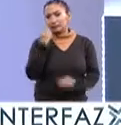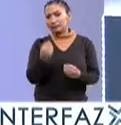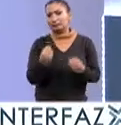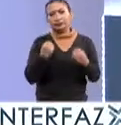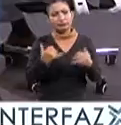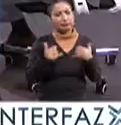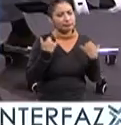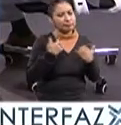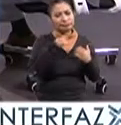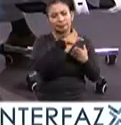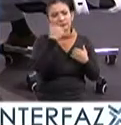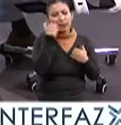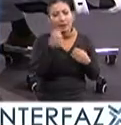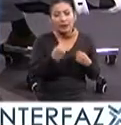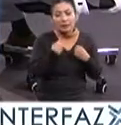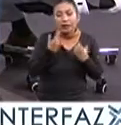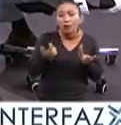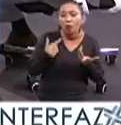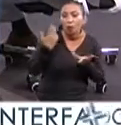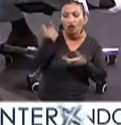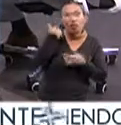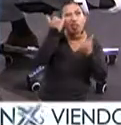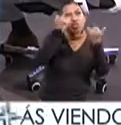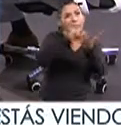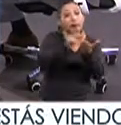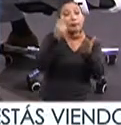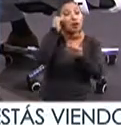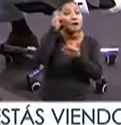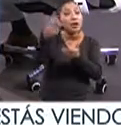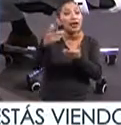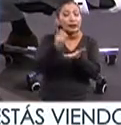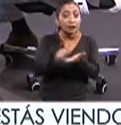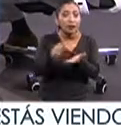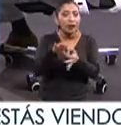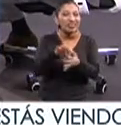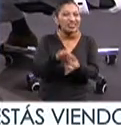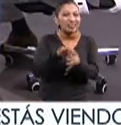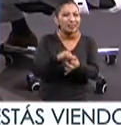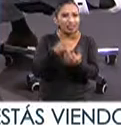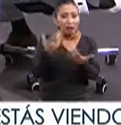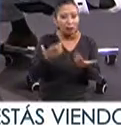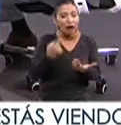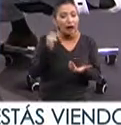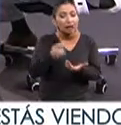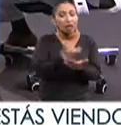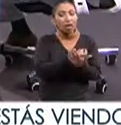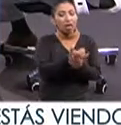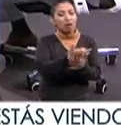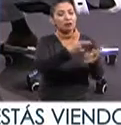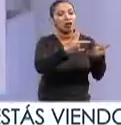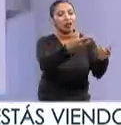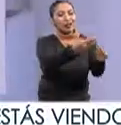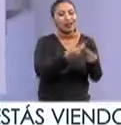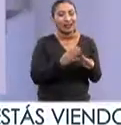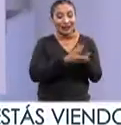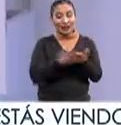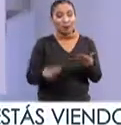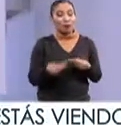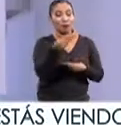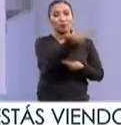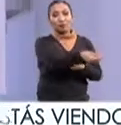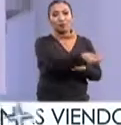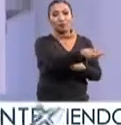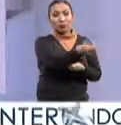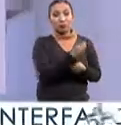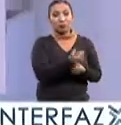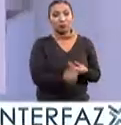muchos jóvenes que quieren vivir de ser escritores, pero se les olvida la escritura, en el ánimo de cobrar un cheque por un texto